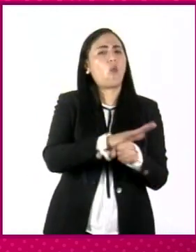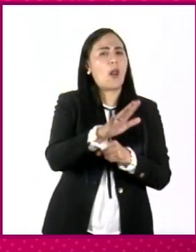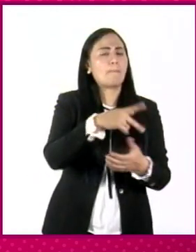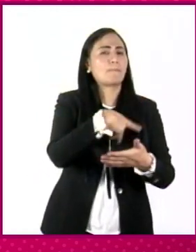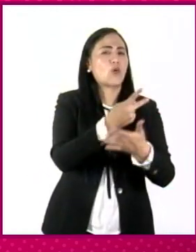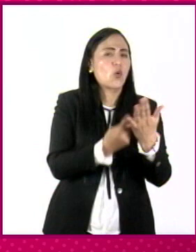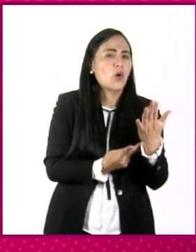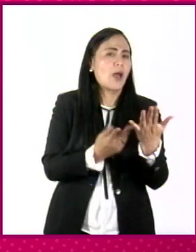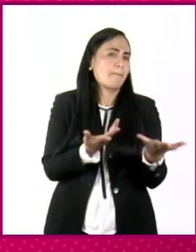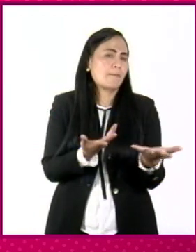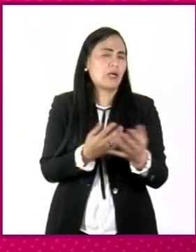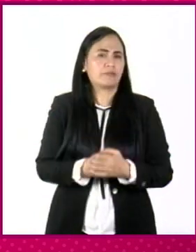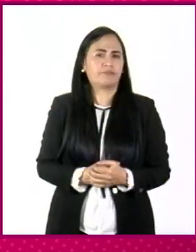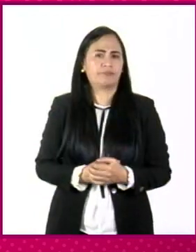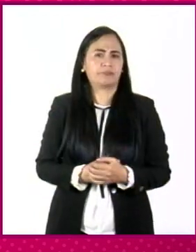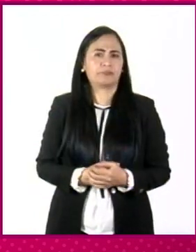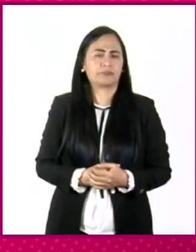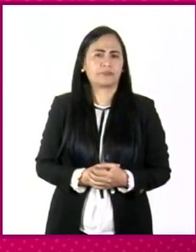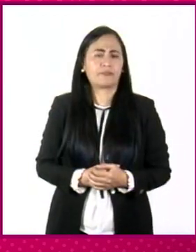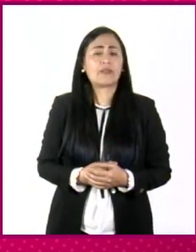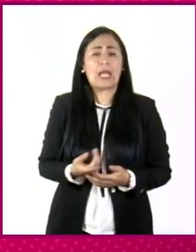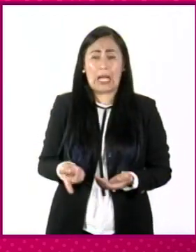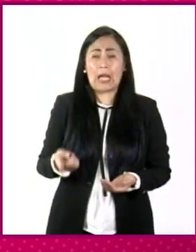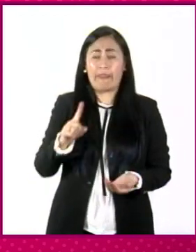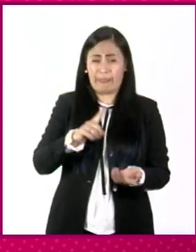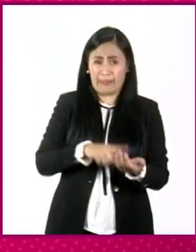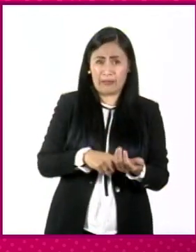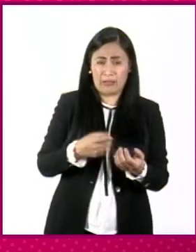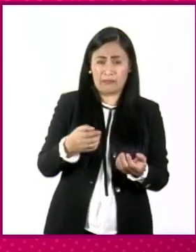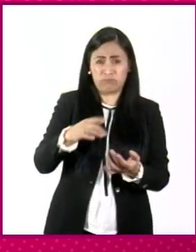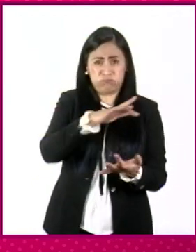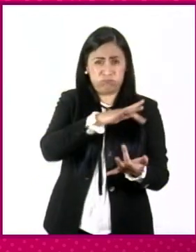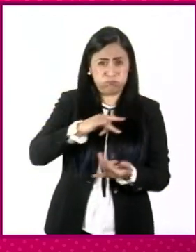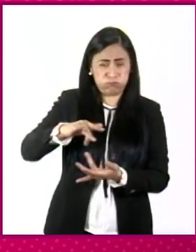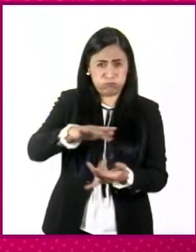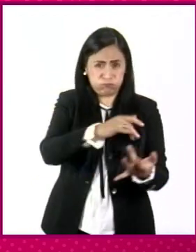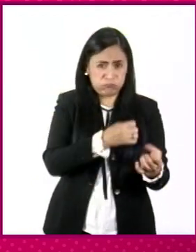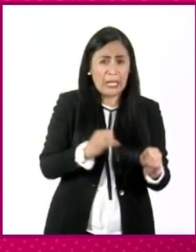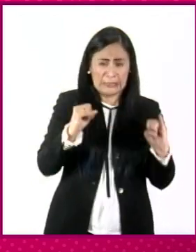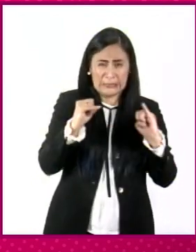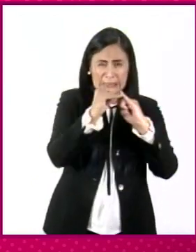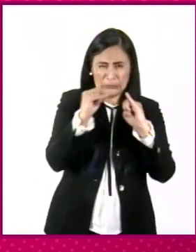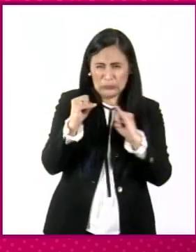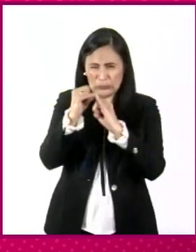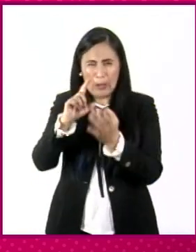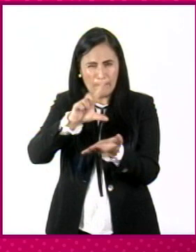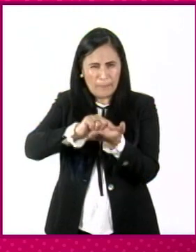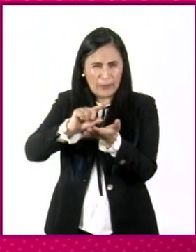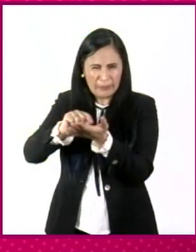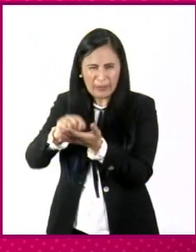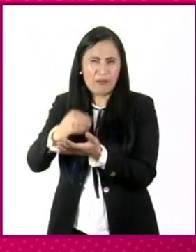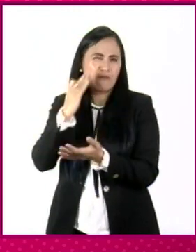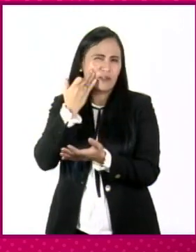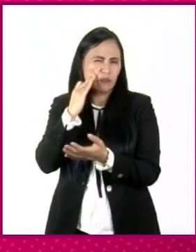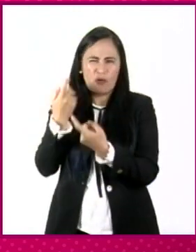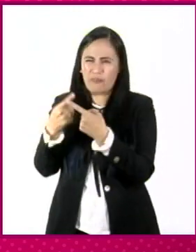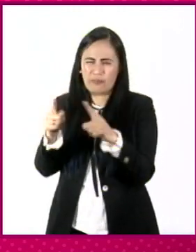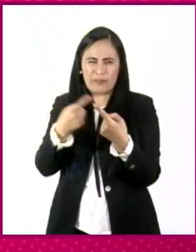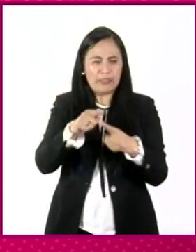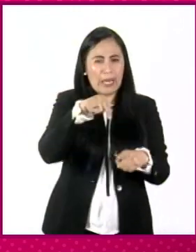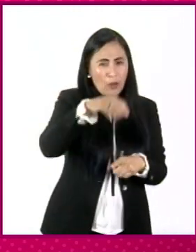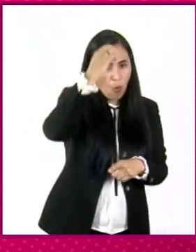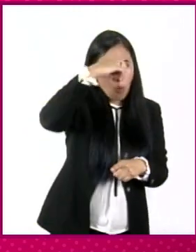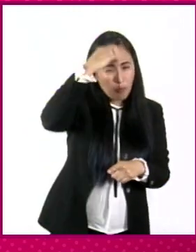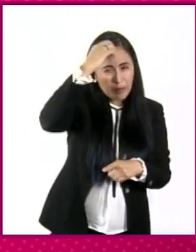aunque el mecanismo no es un mecanismo institucionalizado, el del tener acceso a Twitter o otras diferentes redes sociales y generar opiniones